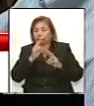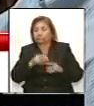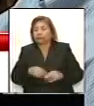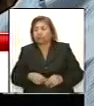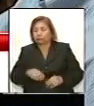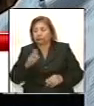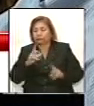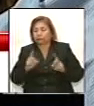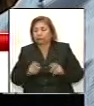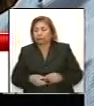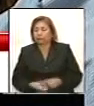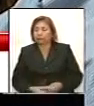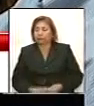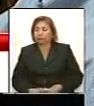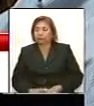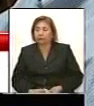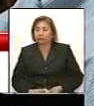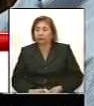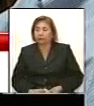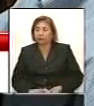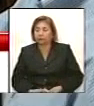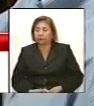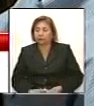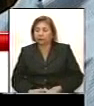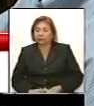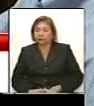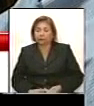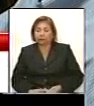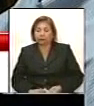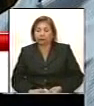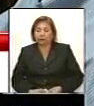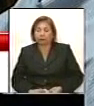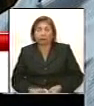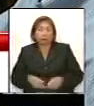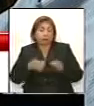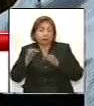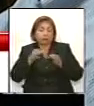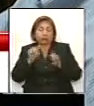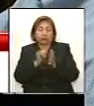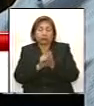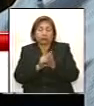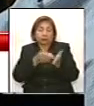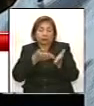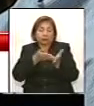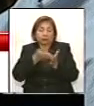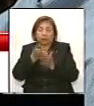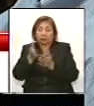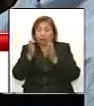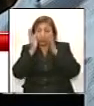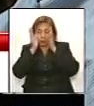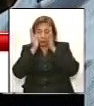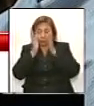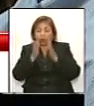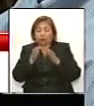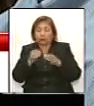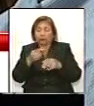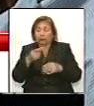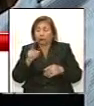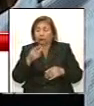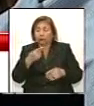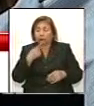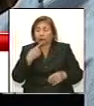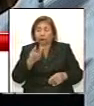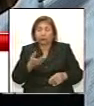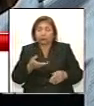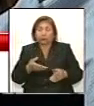a su consulta. Bueno, les voy a explicar en este caso lo que viene a ser la ruta de atención, ¿sí? En este caso lo que viene